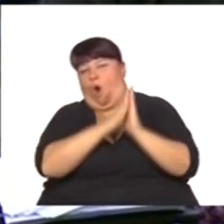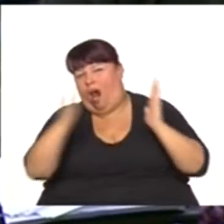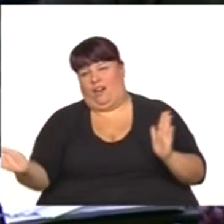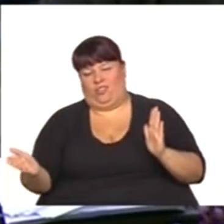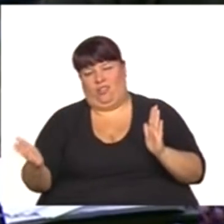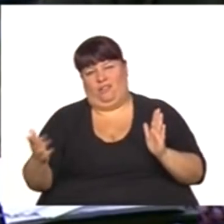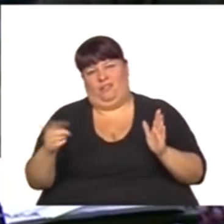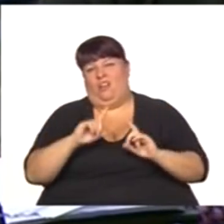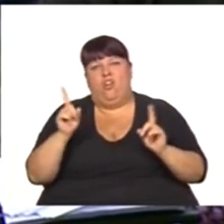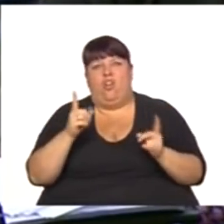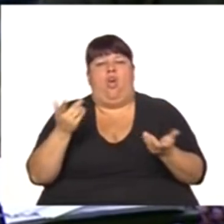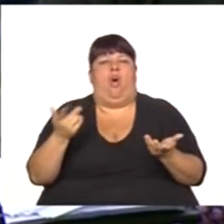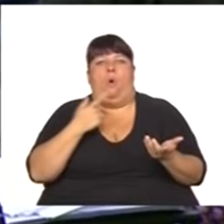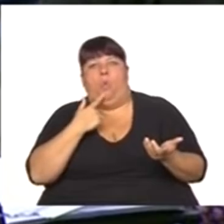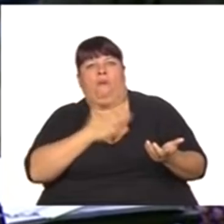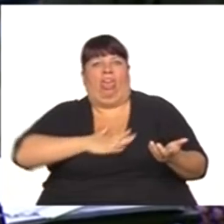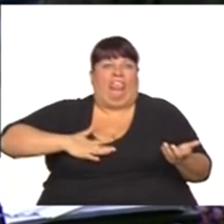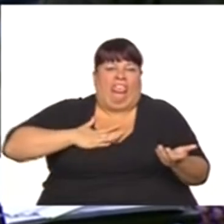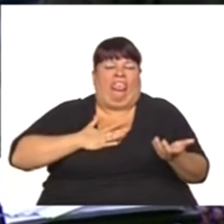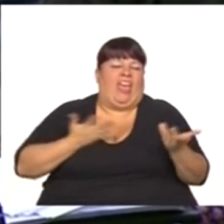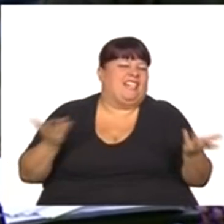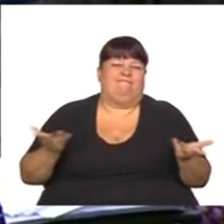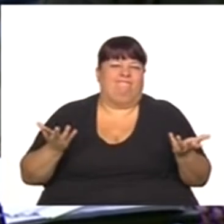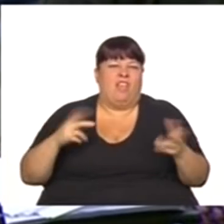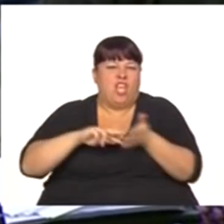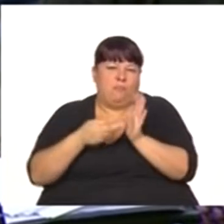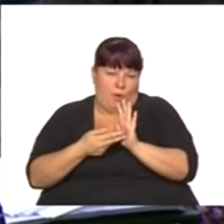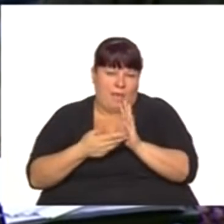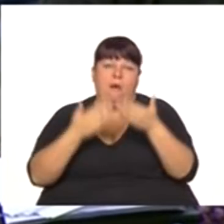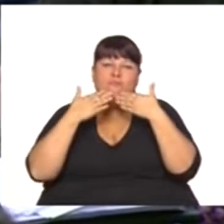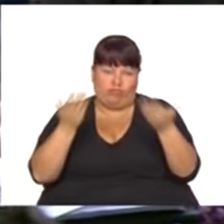en lugar de incertidumbres y crisis. Muchas gracias.